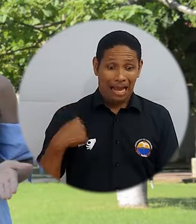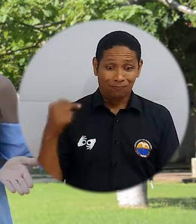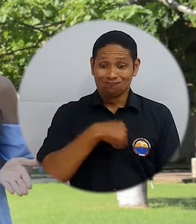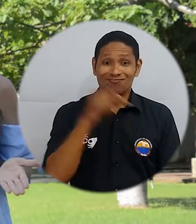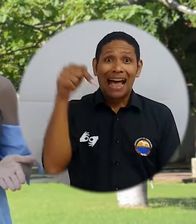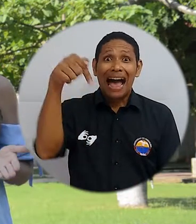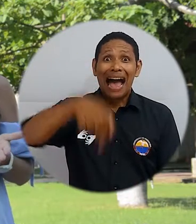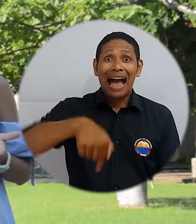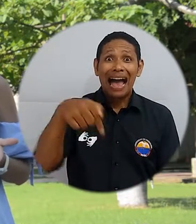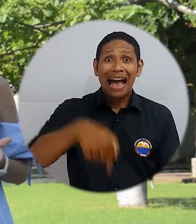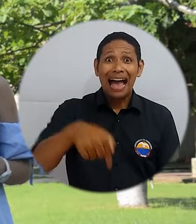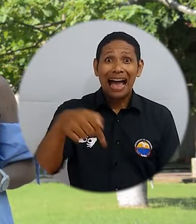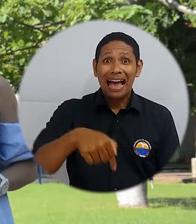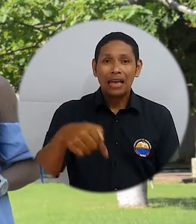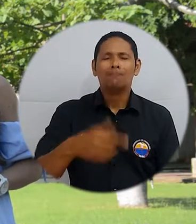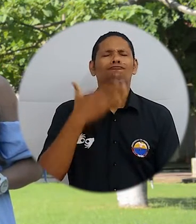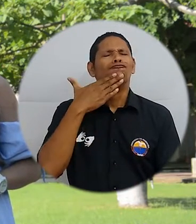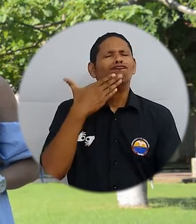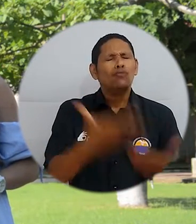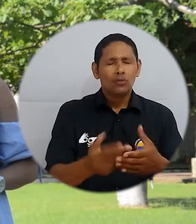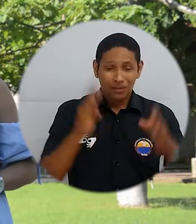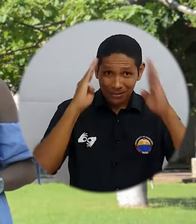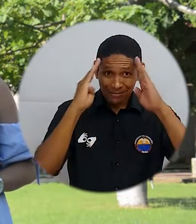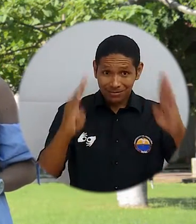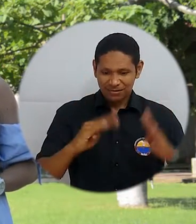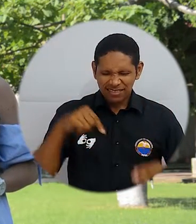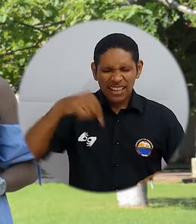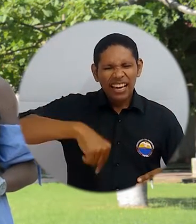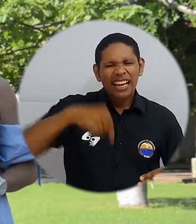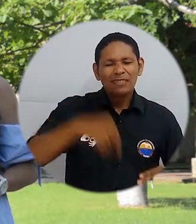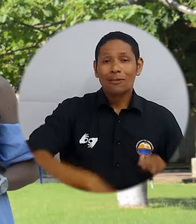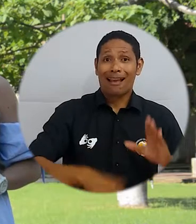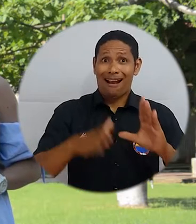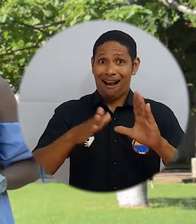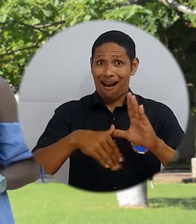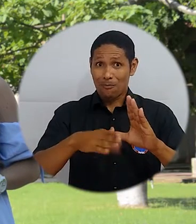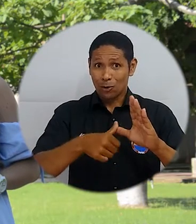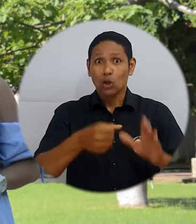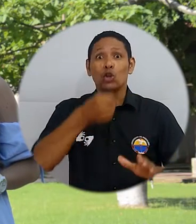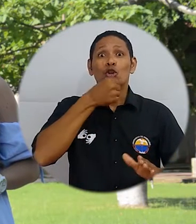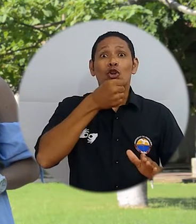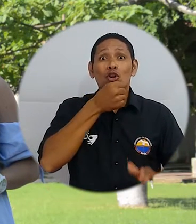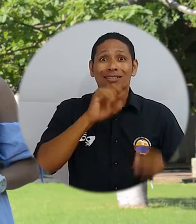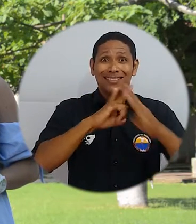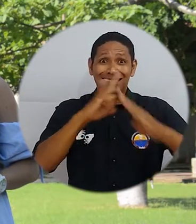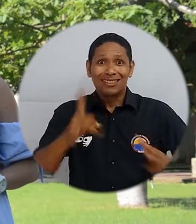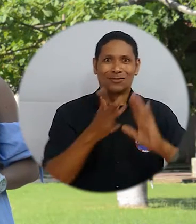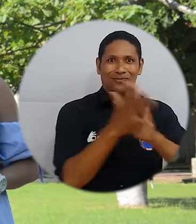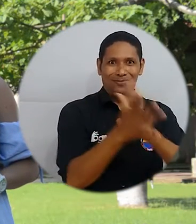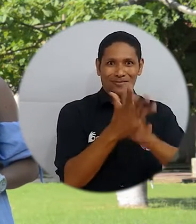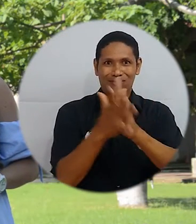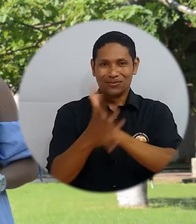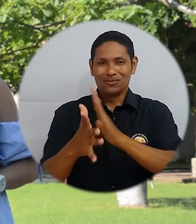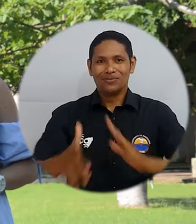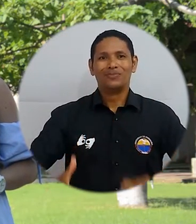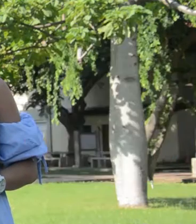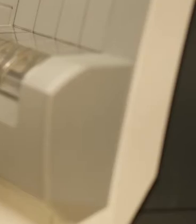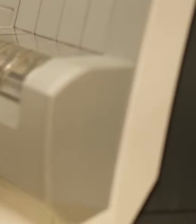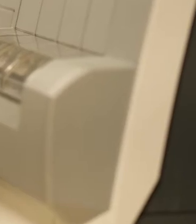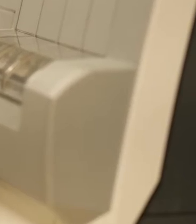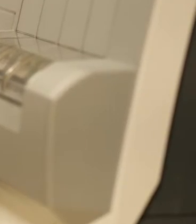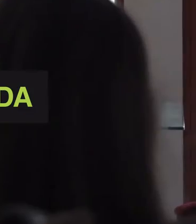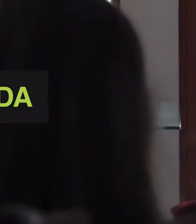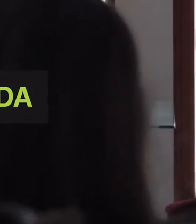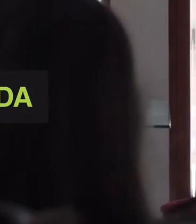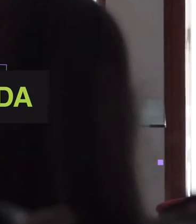Ya estamos de vuelta con ustedes. Gracias por su sintonía. Están viendo el Campus TV, programa institucional de la Universidad del Magdalena.